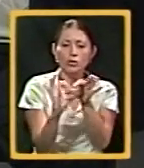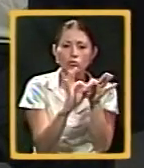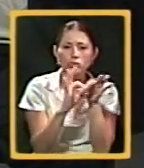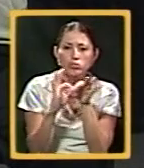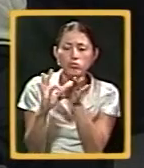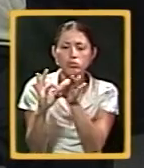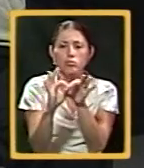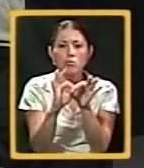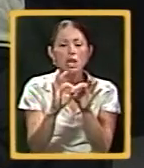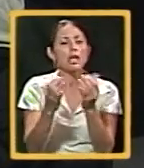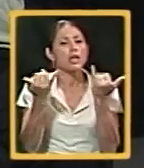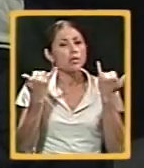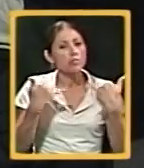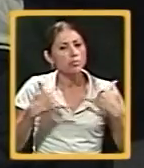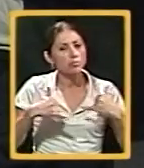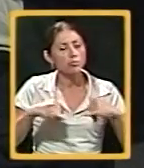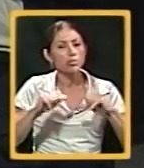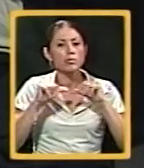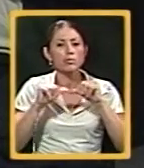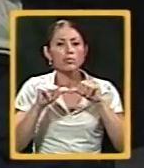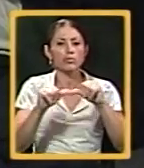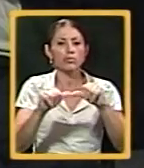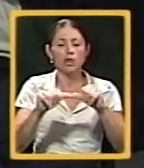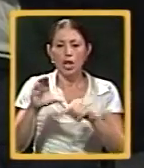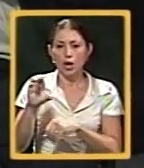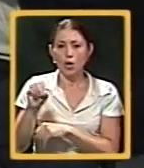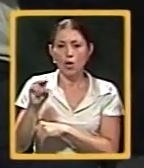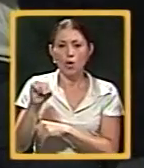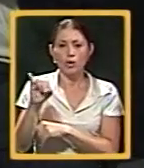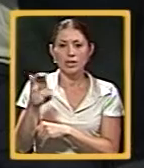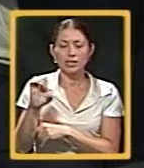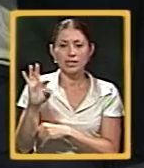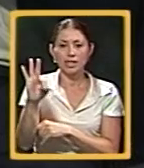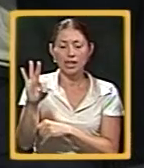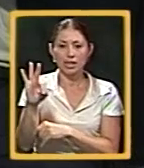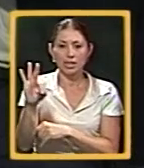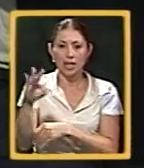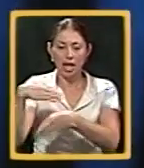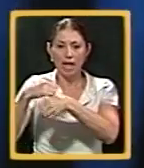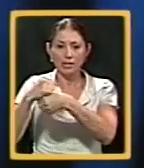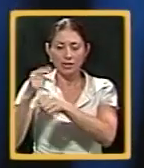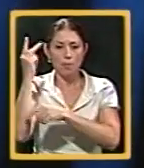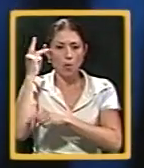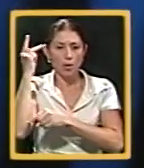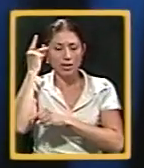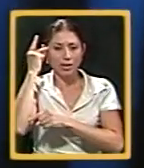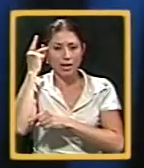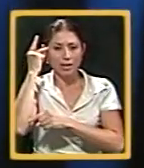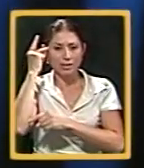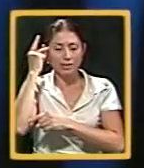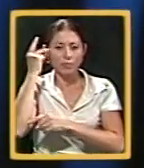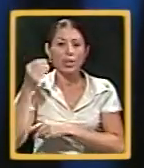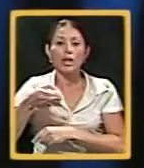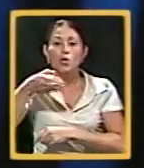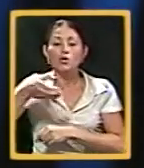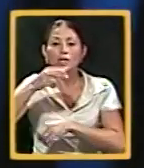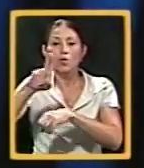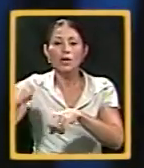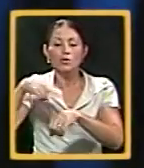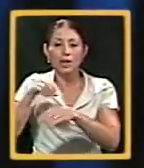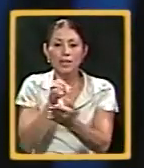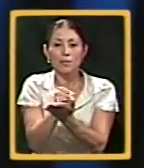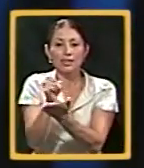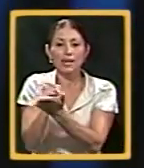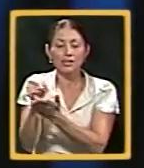la fecha. El CONICIT dicta políticas, el Consejo Nacional de Investigaciones Científicas